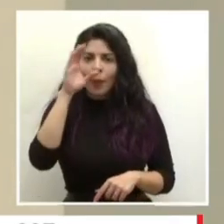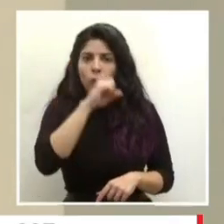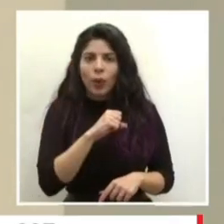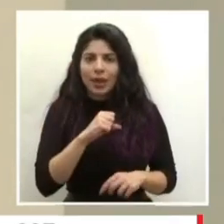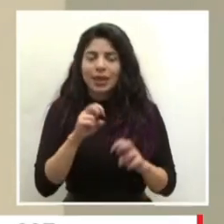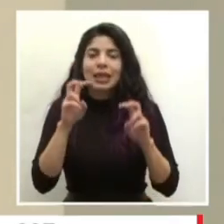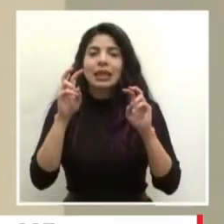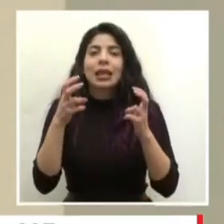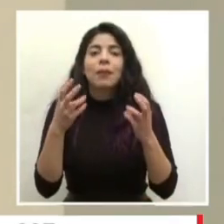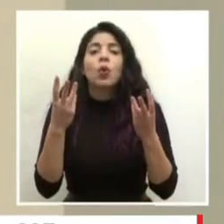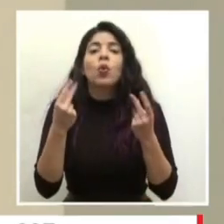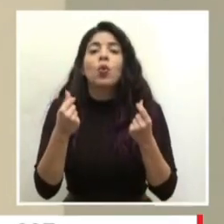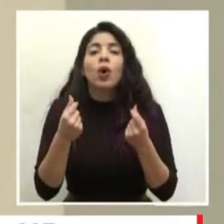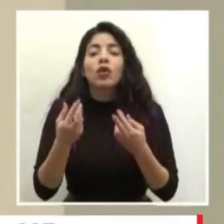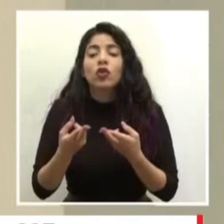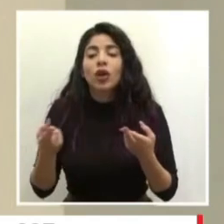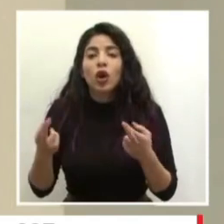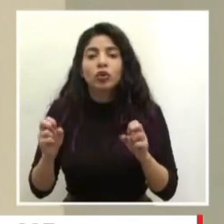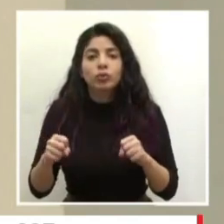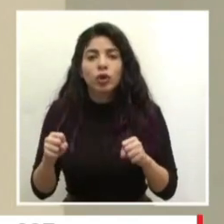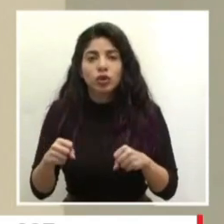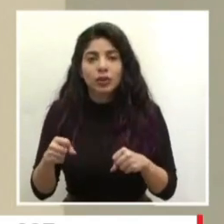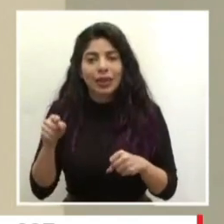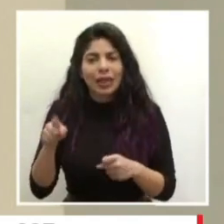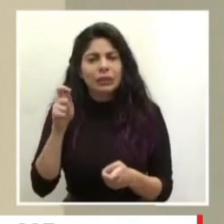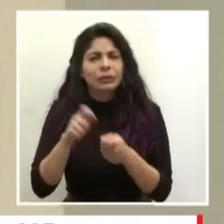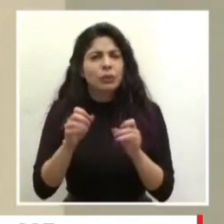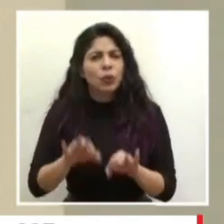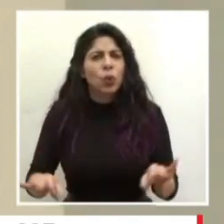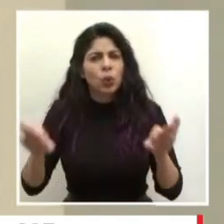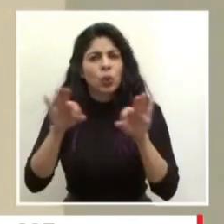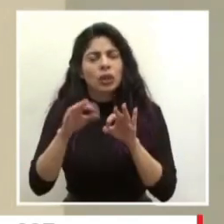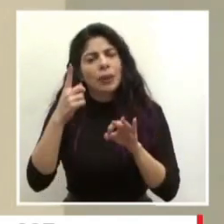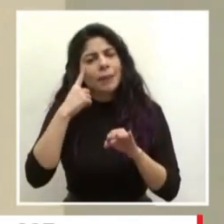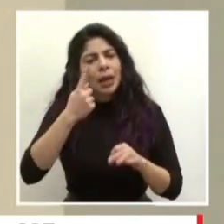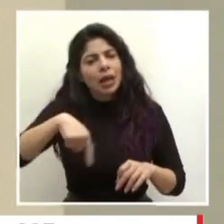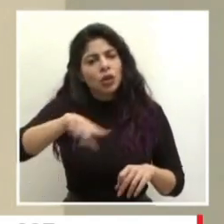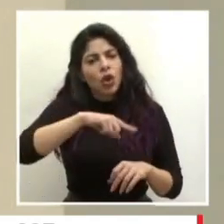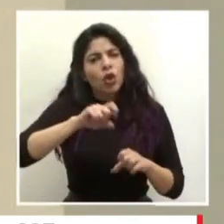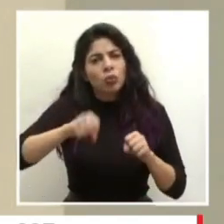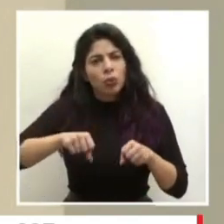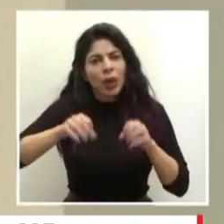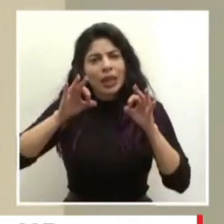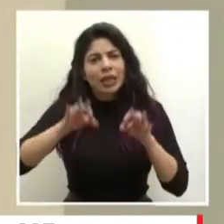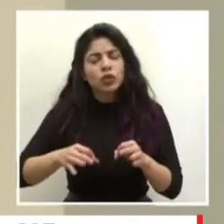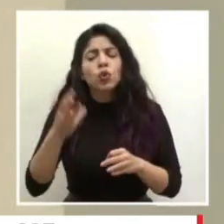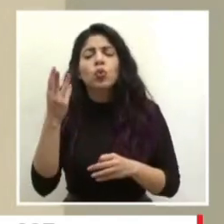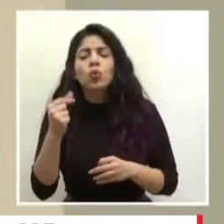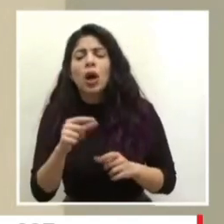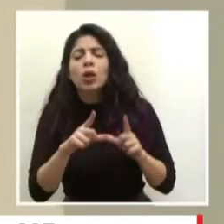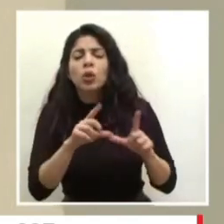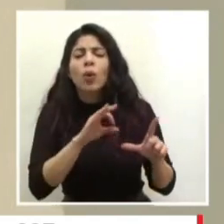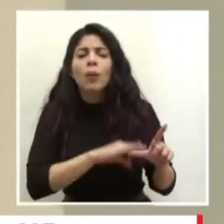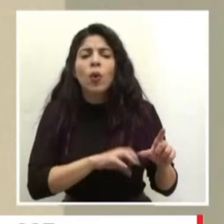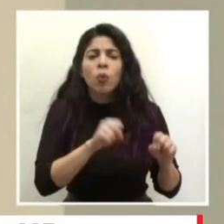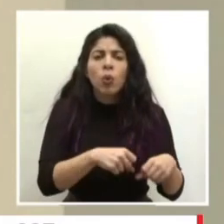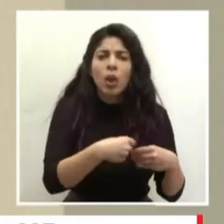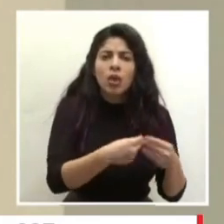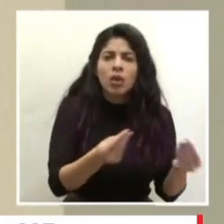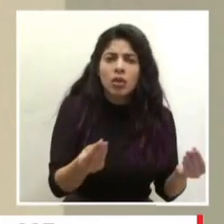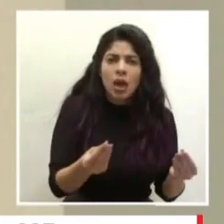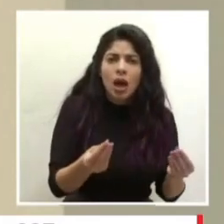la disponibilidad de recursos como un factor determinante para poder tomar la decisión de cuántos son los bonos que se pueden colocar y por supuesto